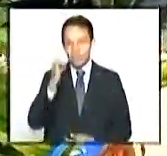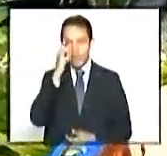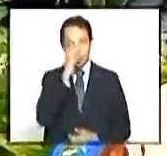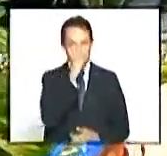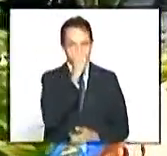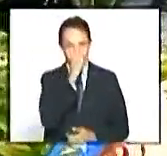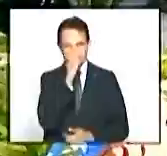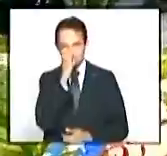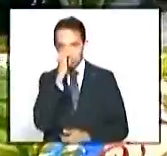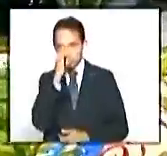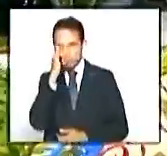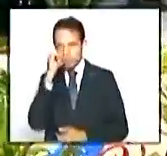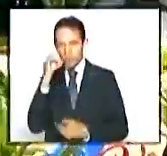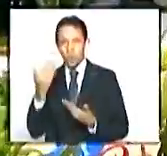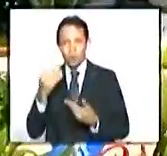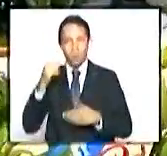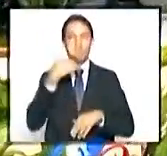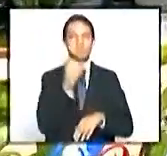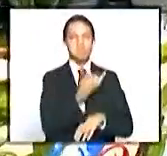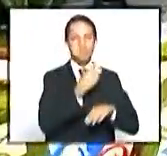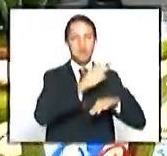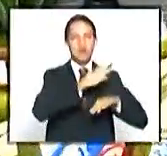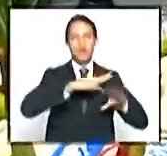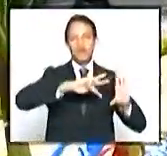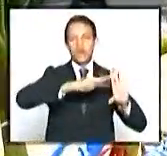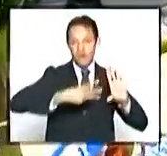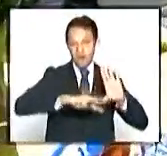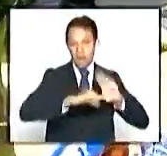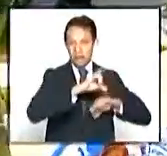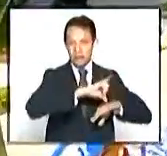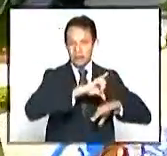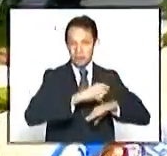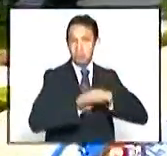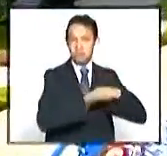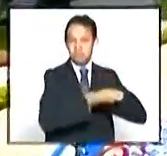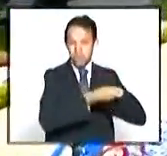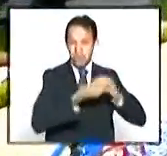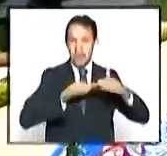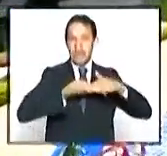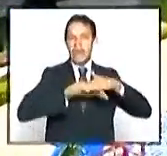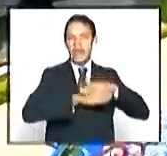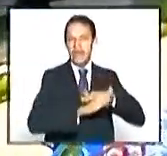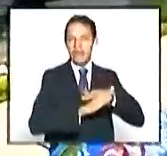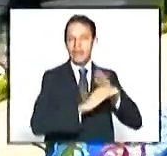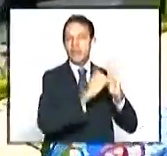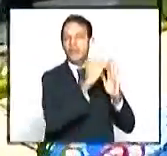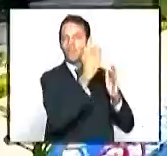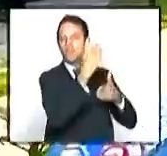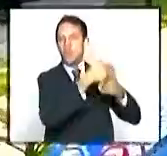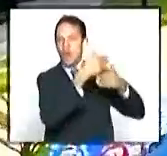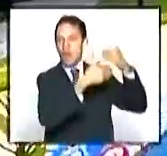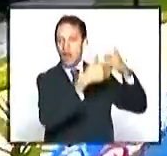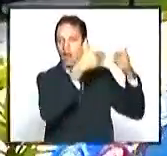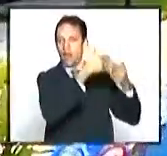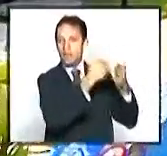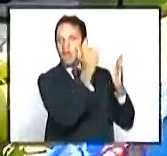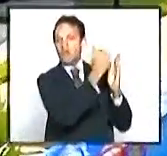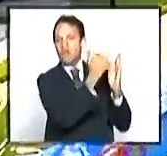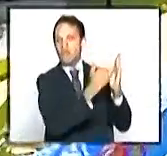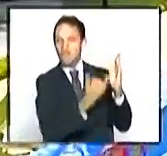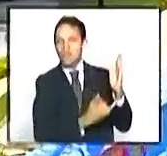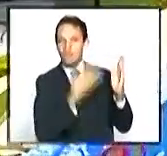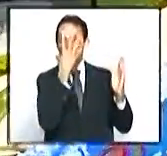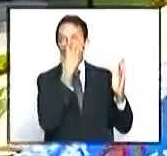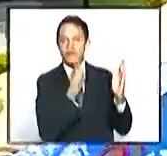el trasfondo de nuestro parque médico a media cuadra de la Iglesia de la Pradera, con el mural del maestro John Heimer